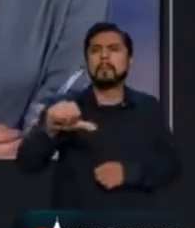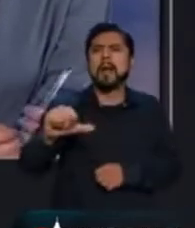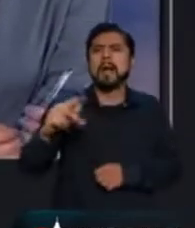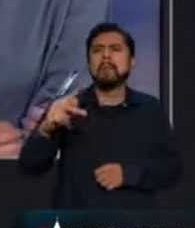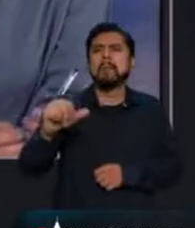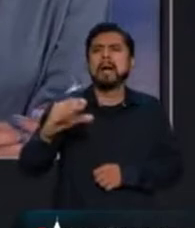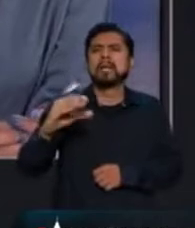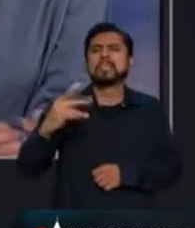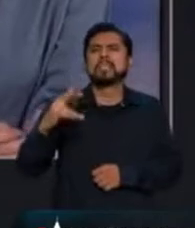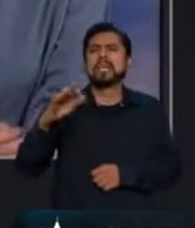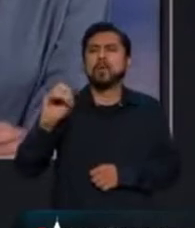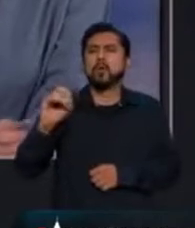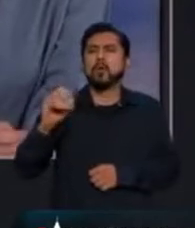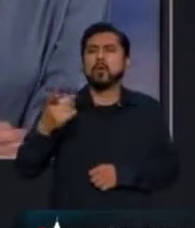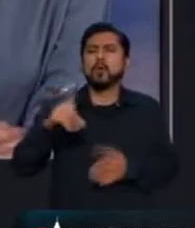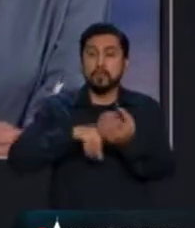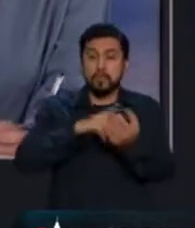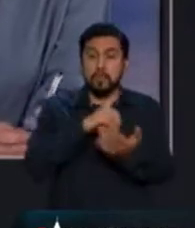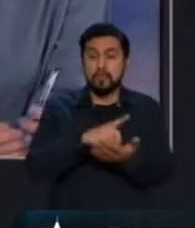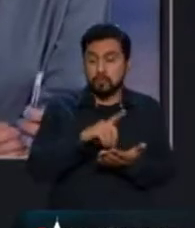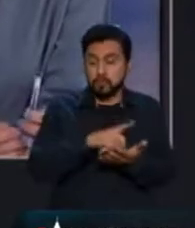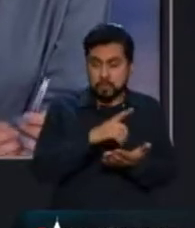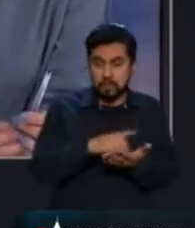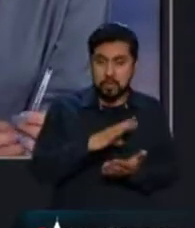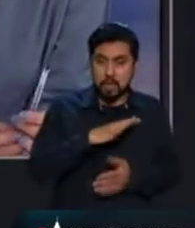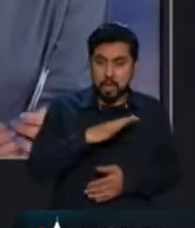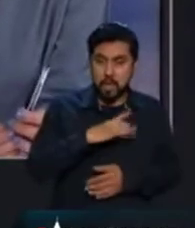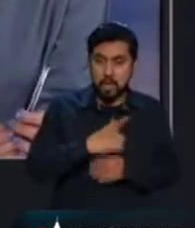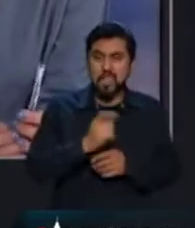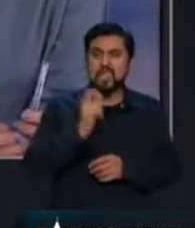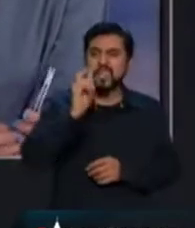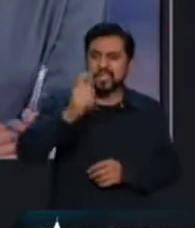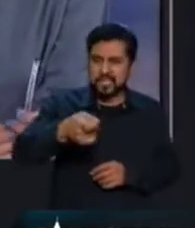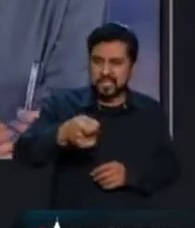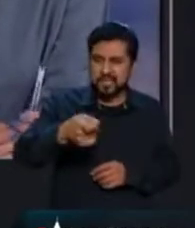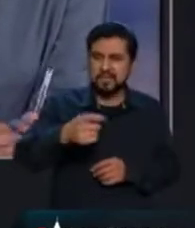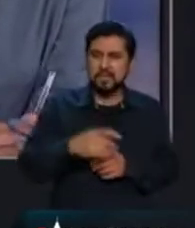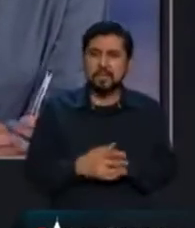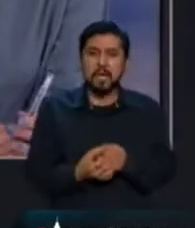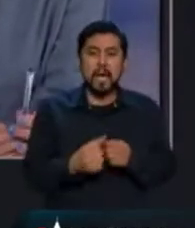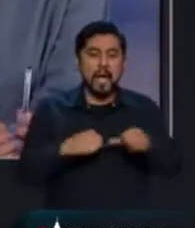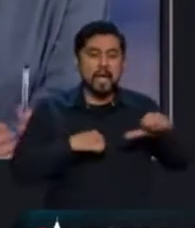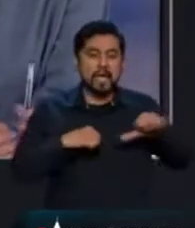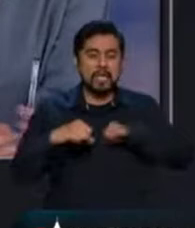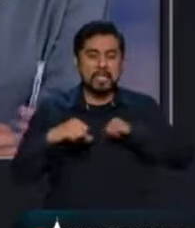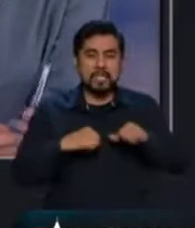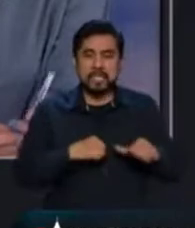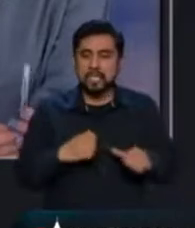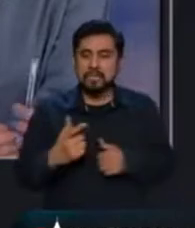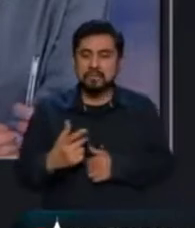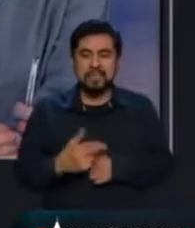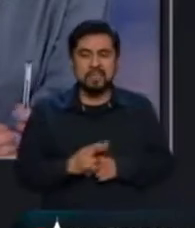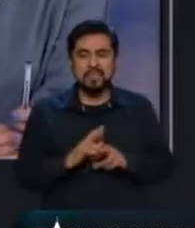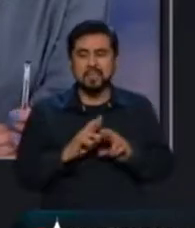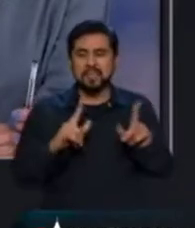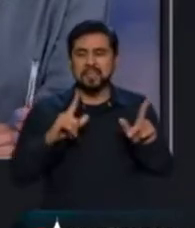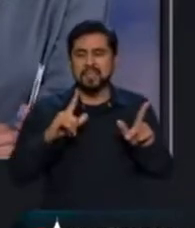tristemente se ha incluido en el diccionario de la Real Academia de la Lengua Española para referirse precisamente a actividades ilícitas en México. Esto